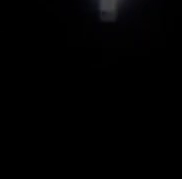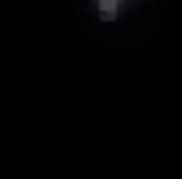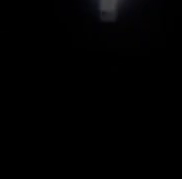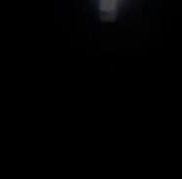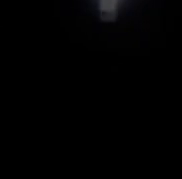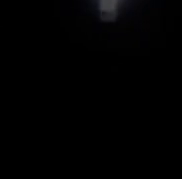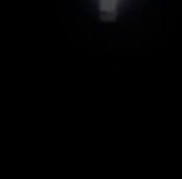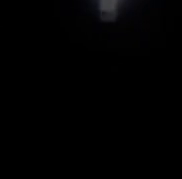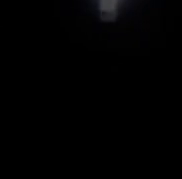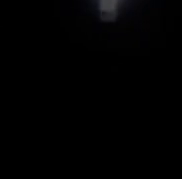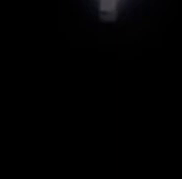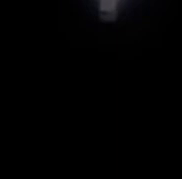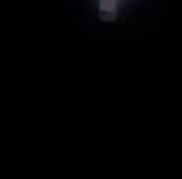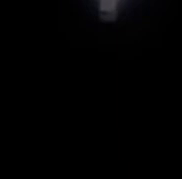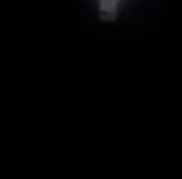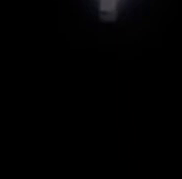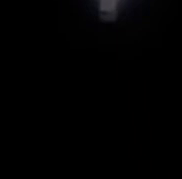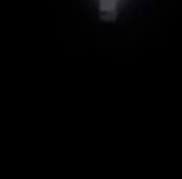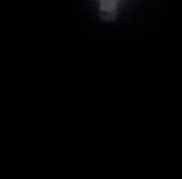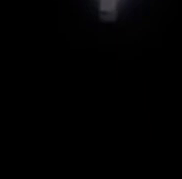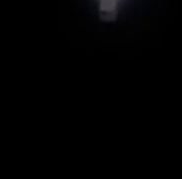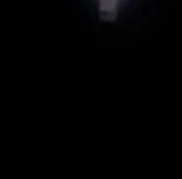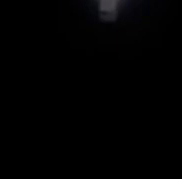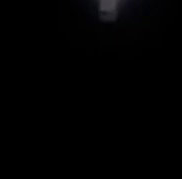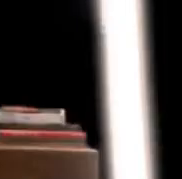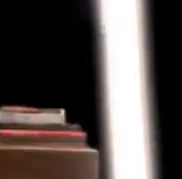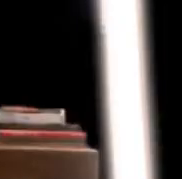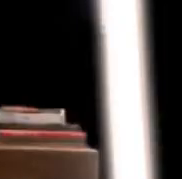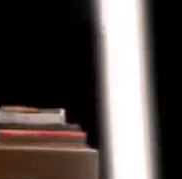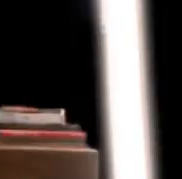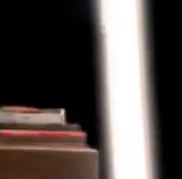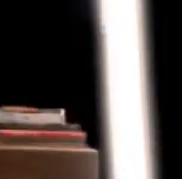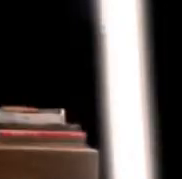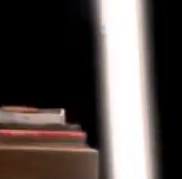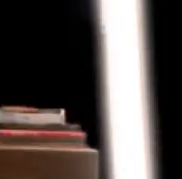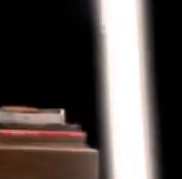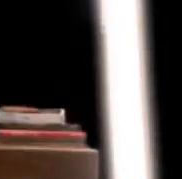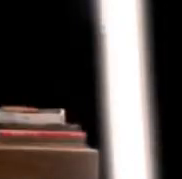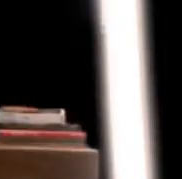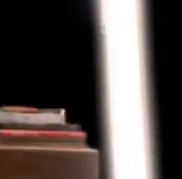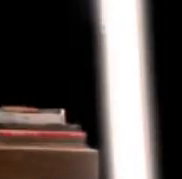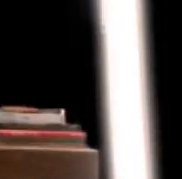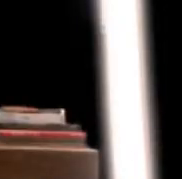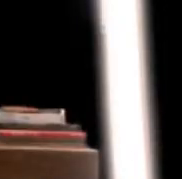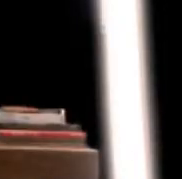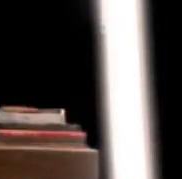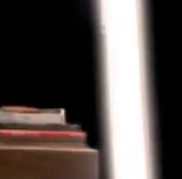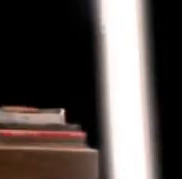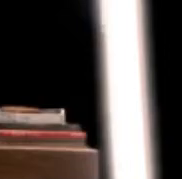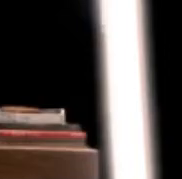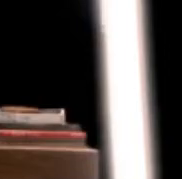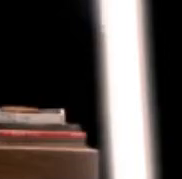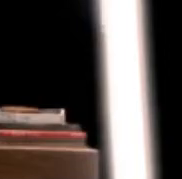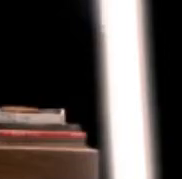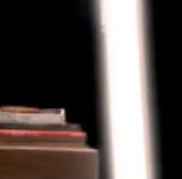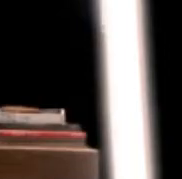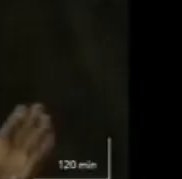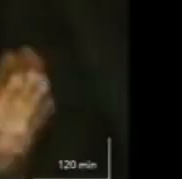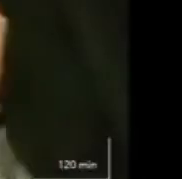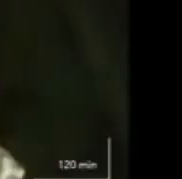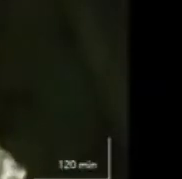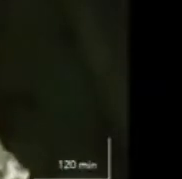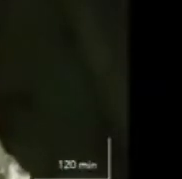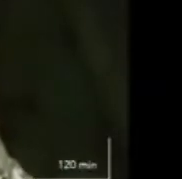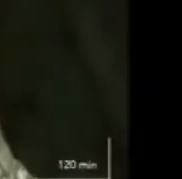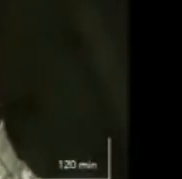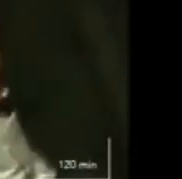3 meses vivimos una situación muy particular en el mundo, una situación de la que el cine, su industria y su difusión no se han salvado.